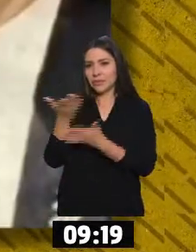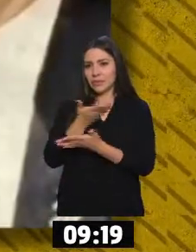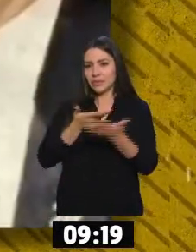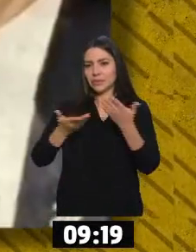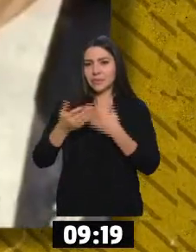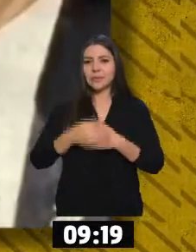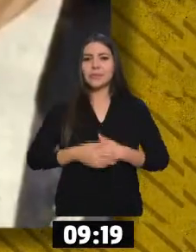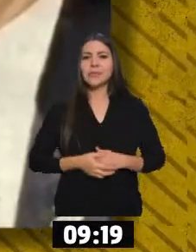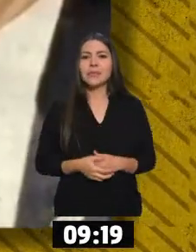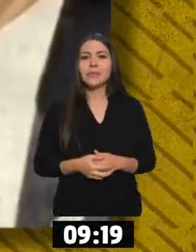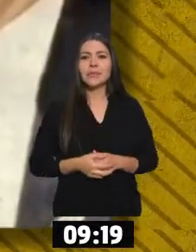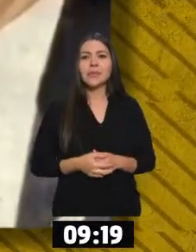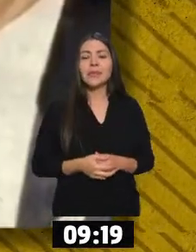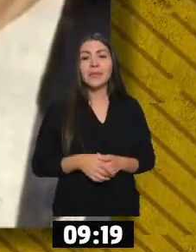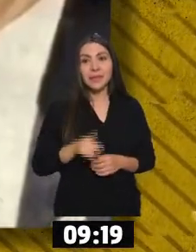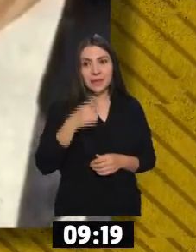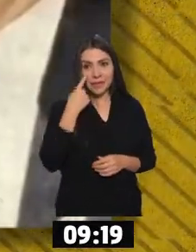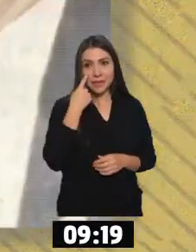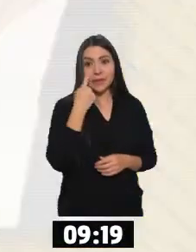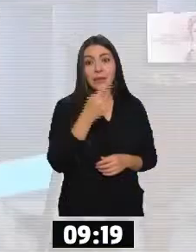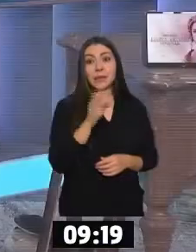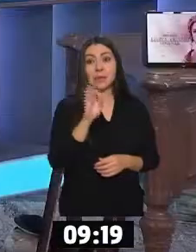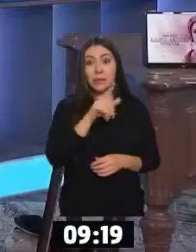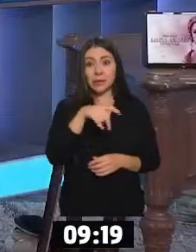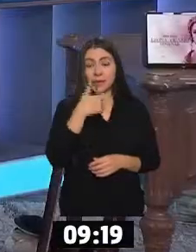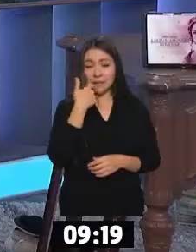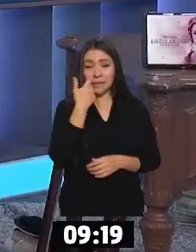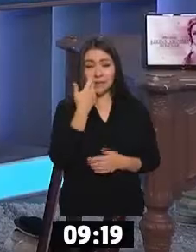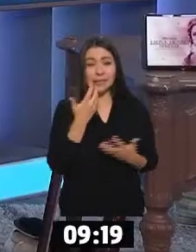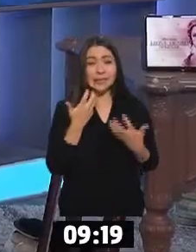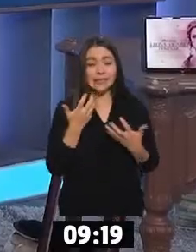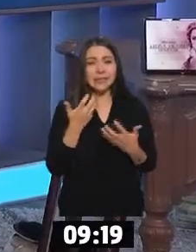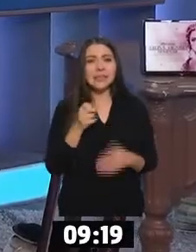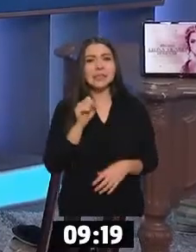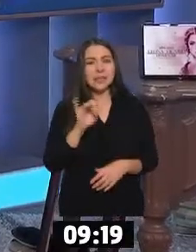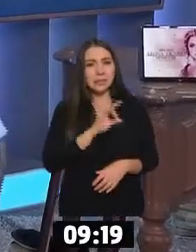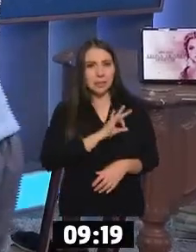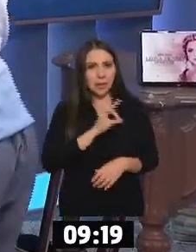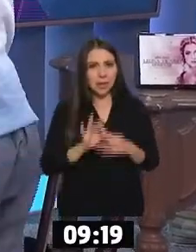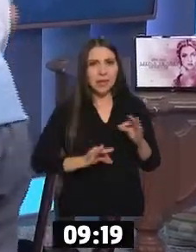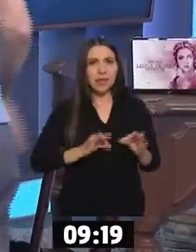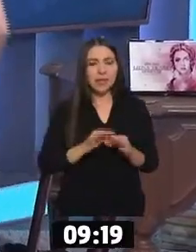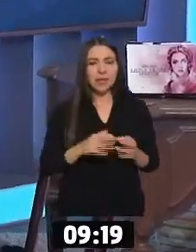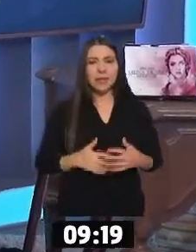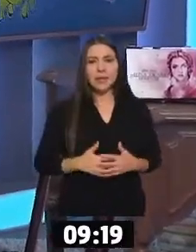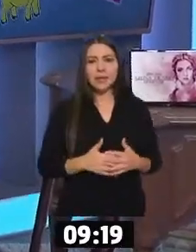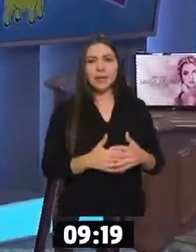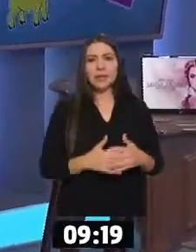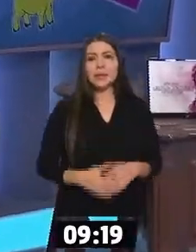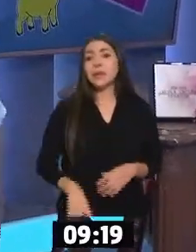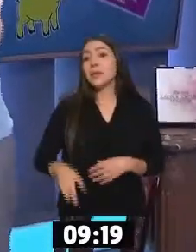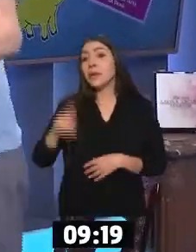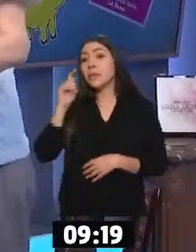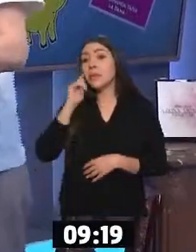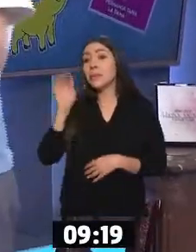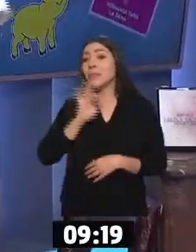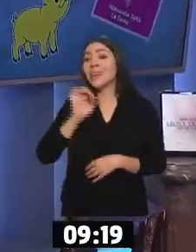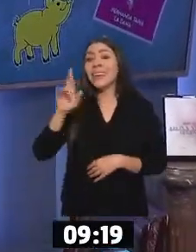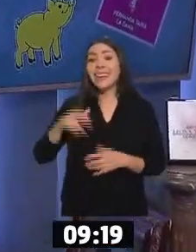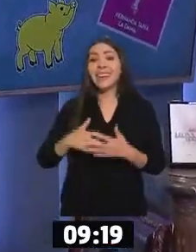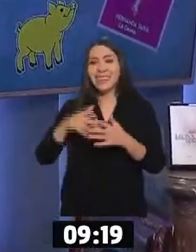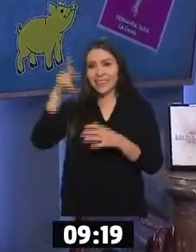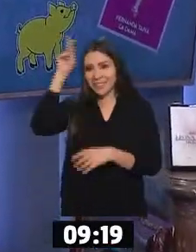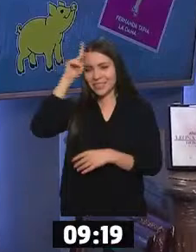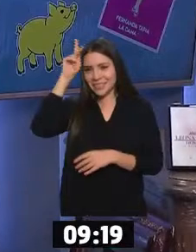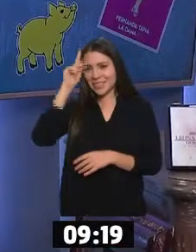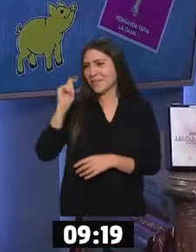sí, pero ¿Es para este que señor, vean que Marcos? si se quiere, se puede. Aunque fuera embarazo psicológico. Oiga, sí.